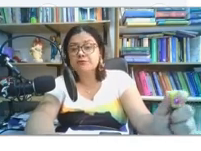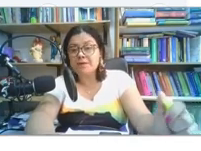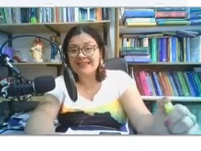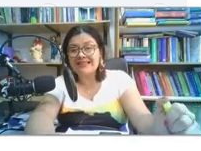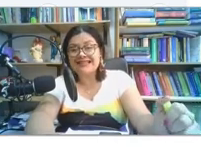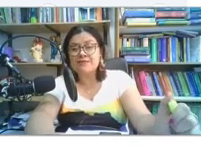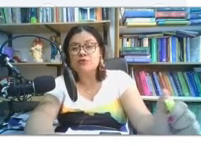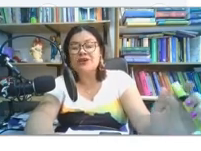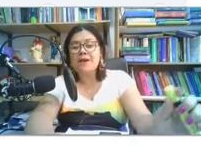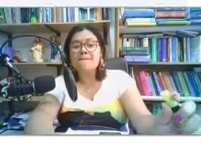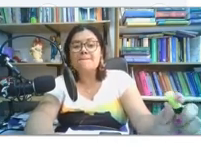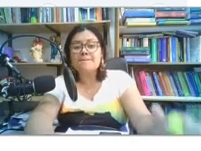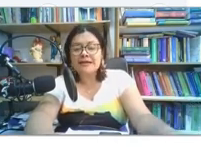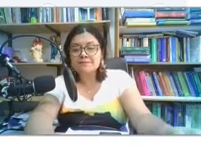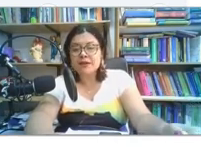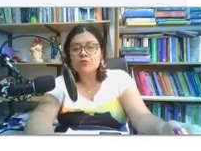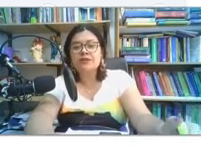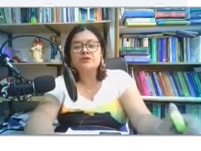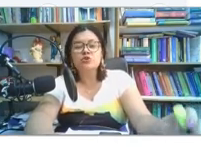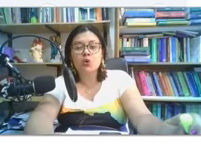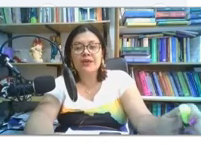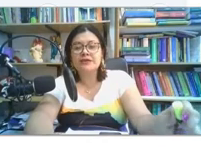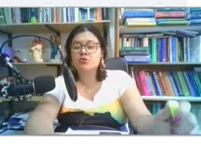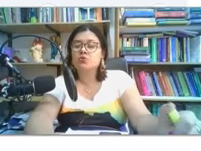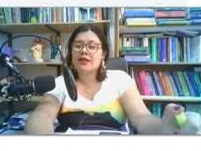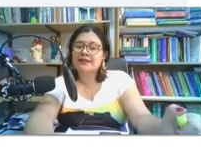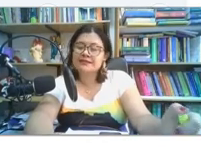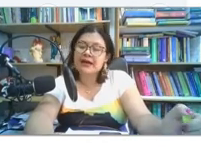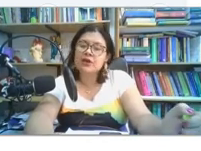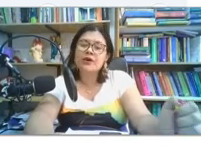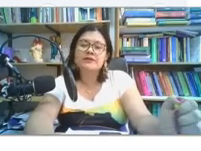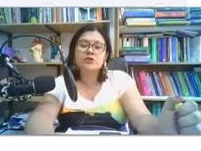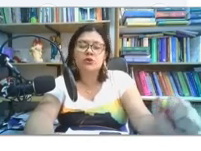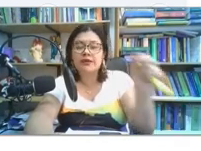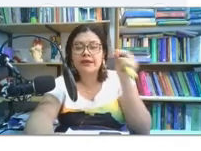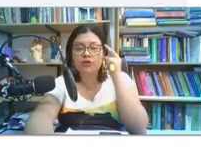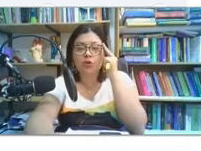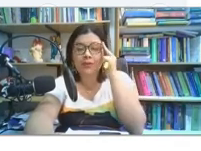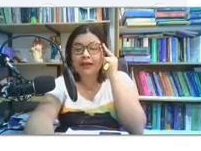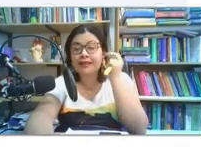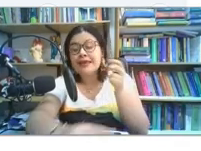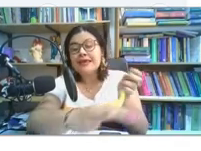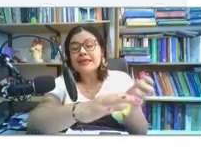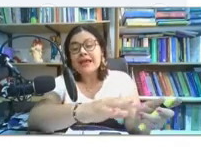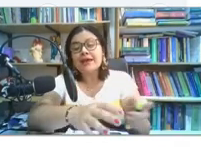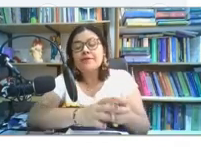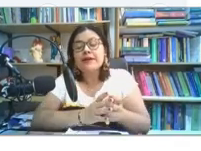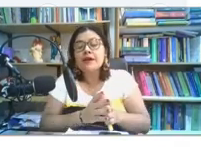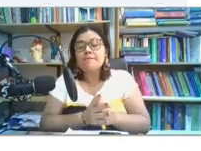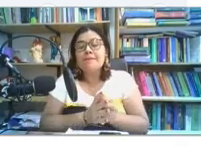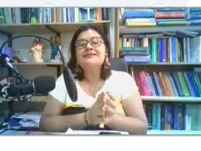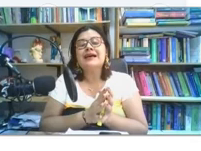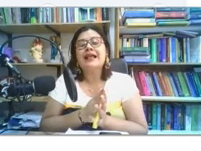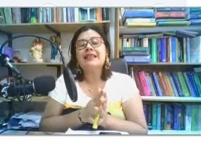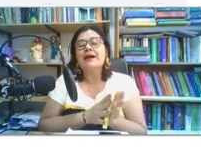próximamente tendremos más preguntas sobre estructura del estado gestión documental que tengan que ver